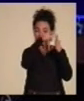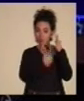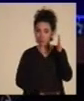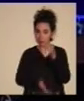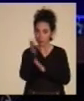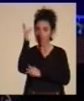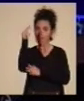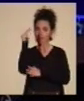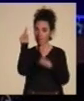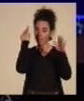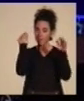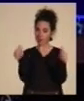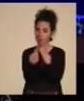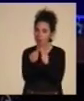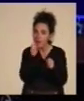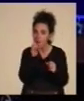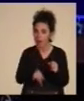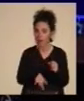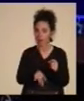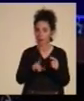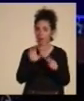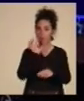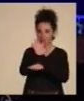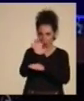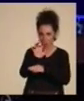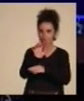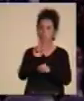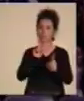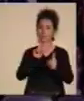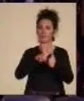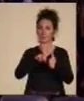clasificadas para la final son las Basilonas.